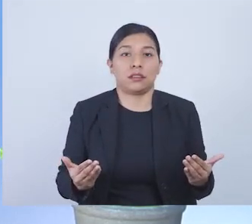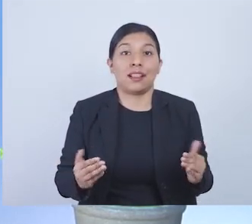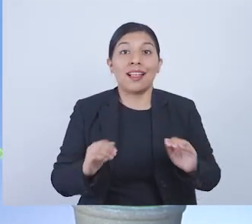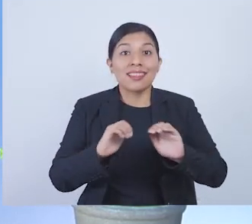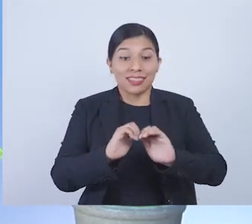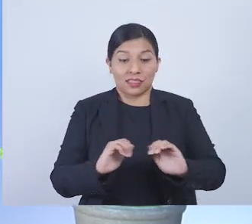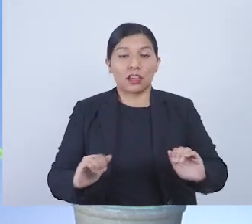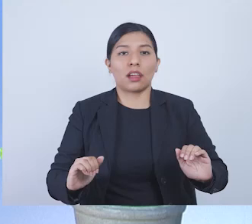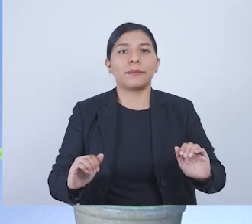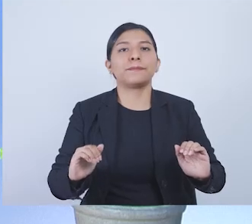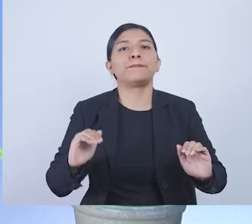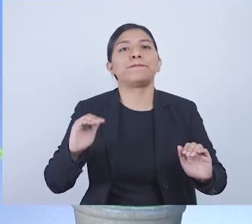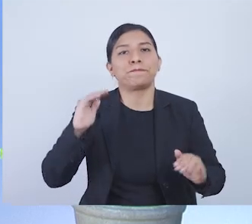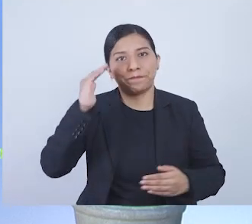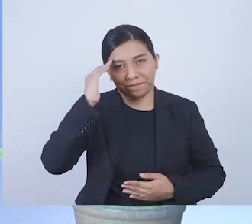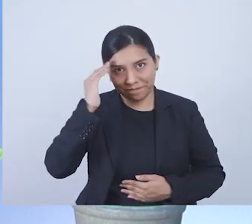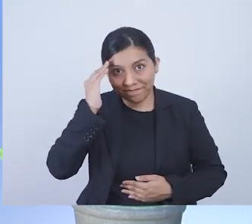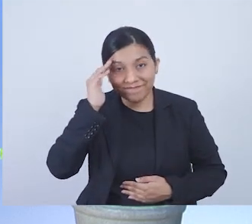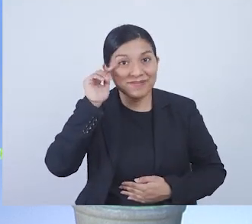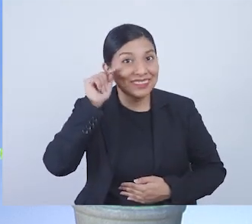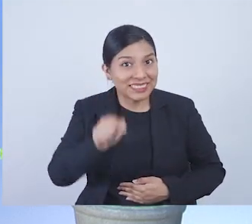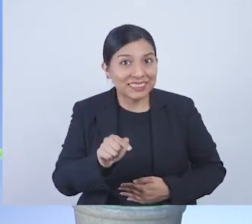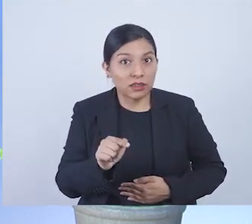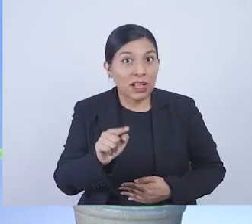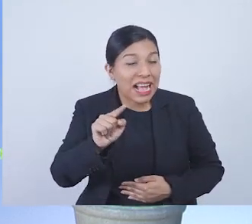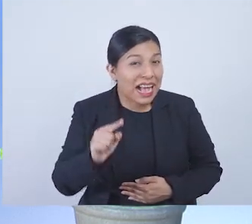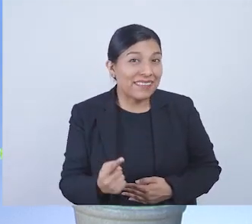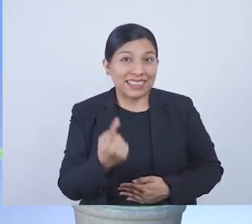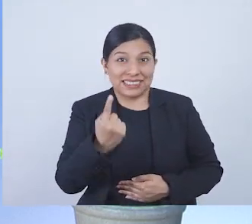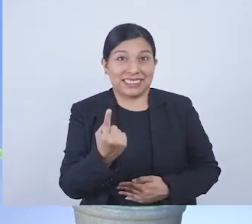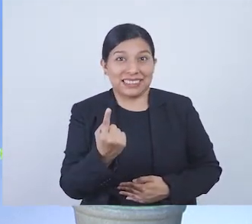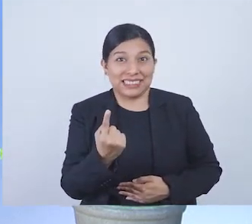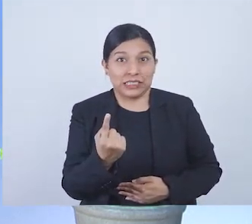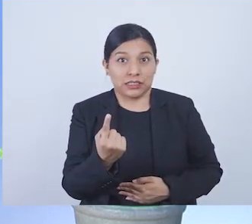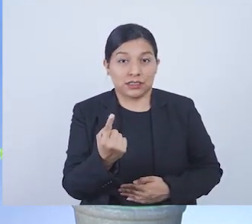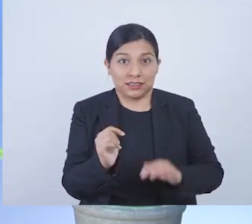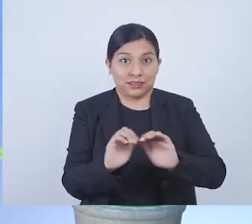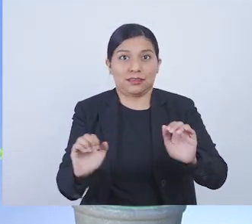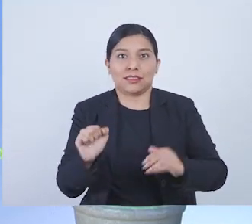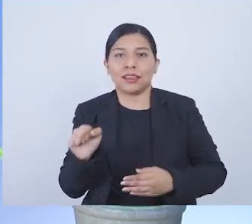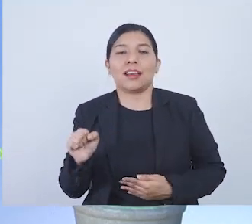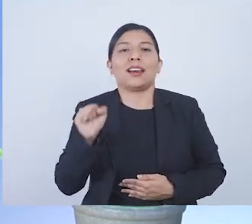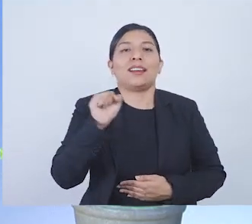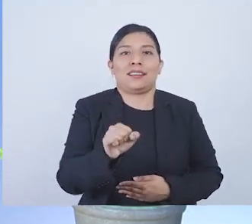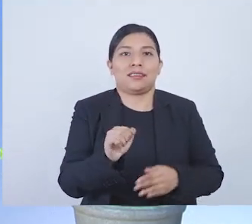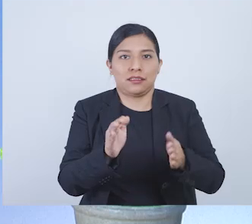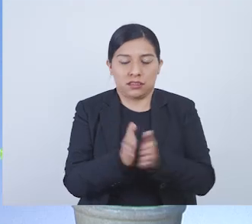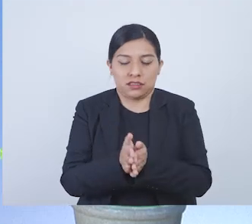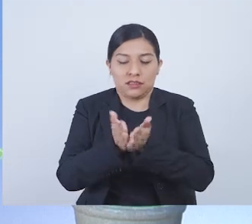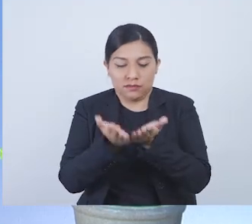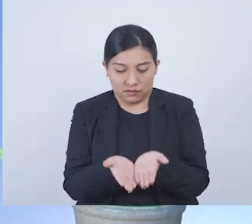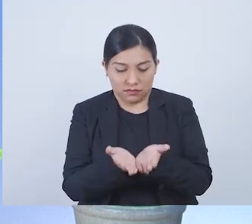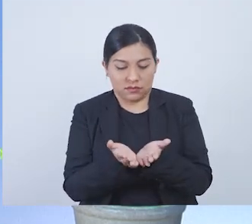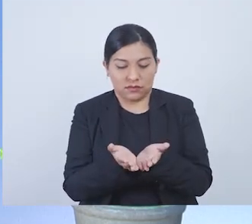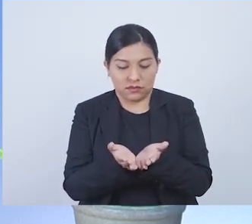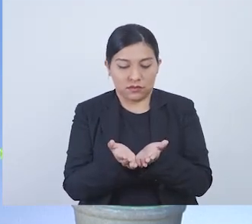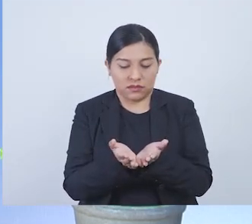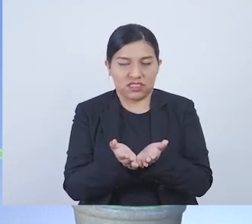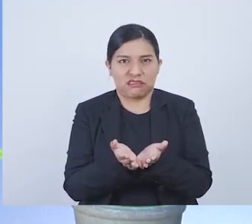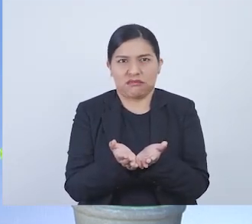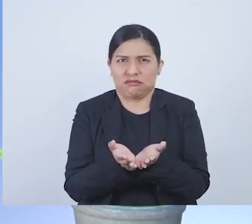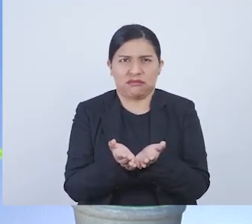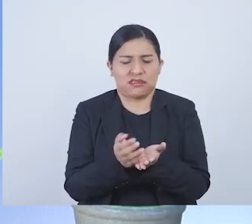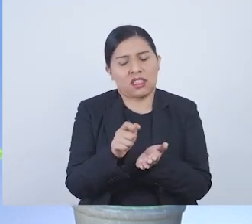niños habían maestros de aula que de una sola vez lo llevaban al cuaderno a hacer sus rayas,